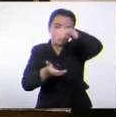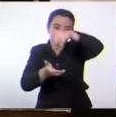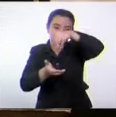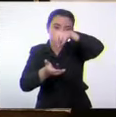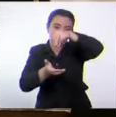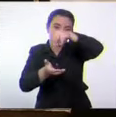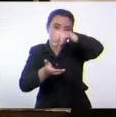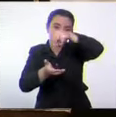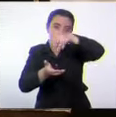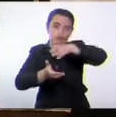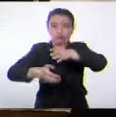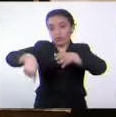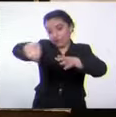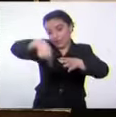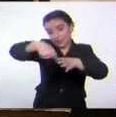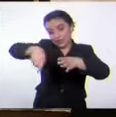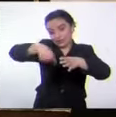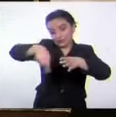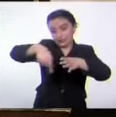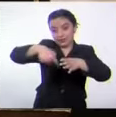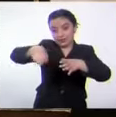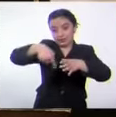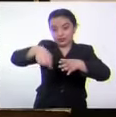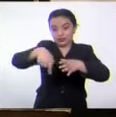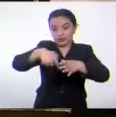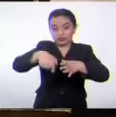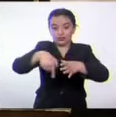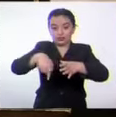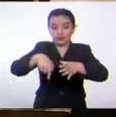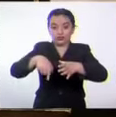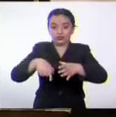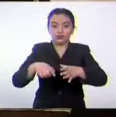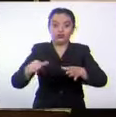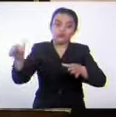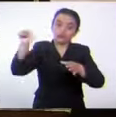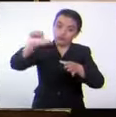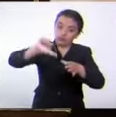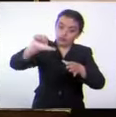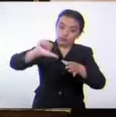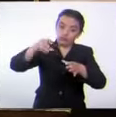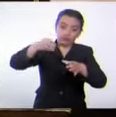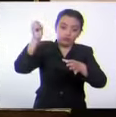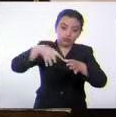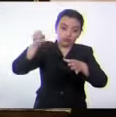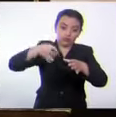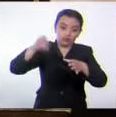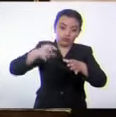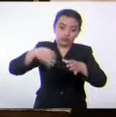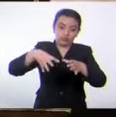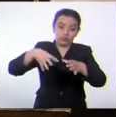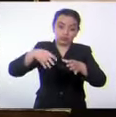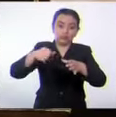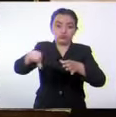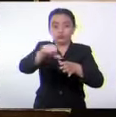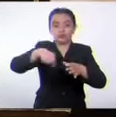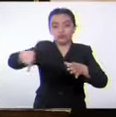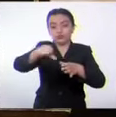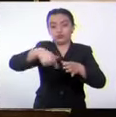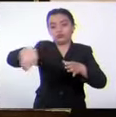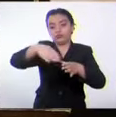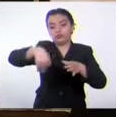es una sustancia cristalina formada por iones sodio y cloruro, que